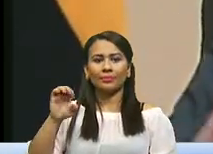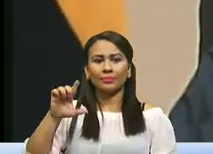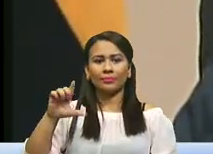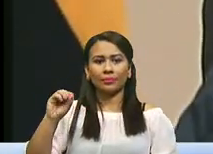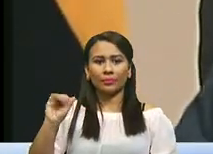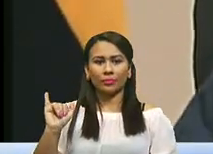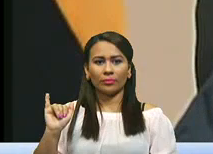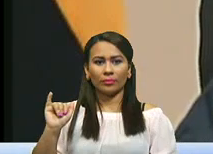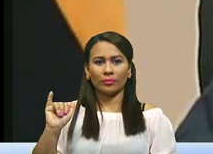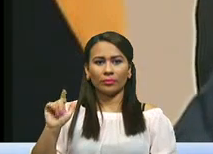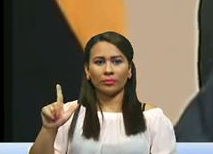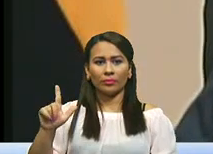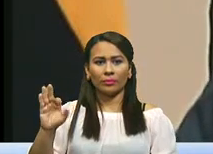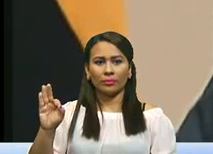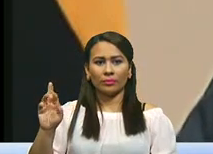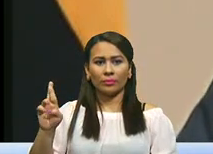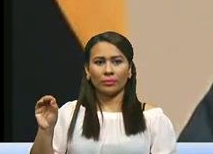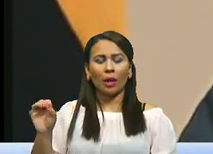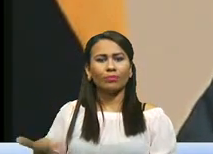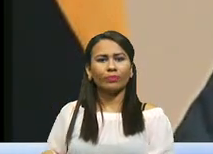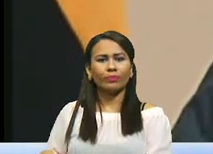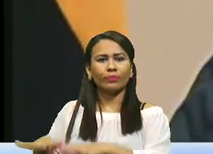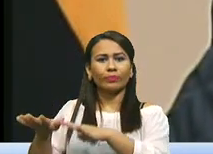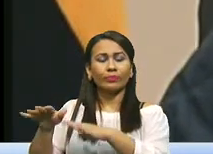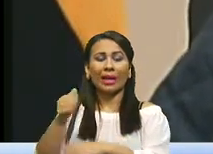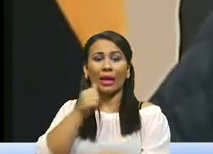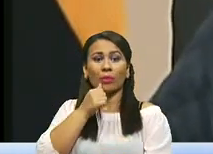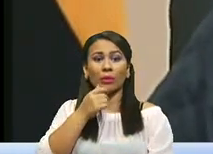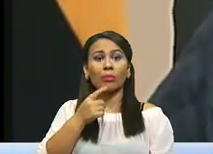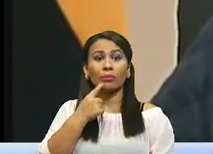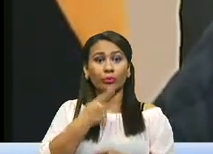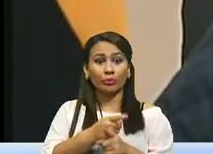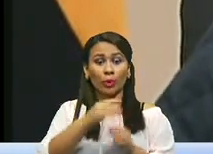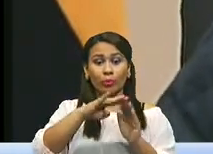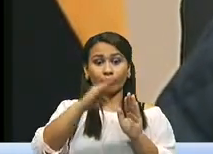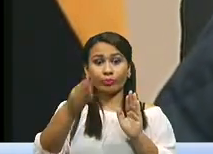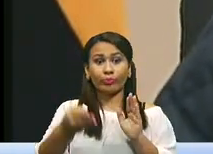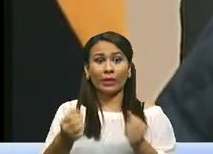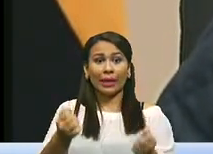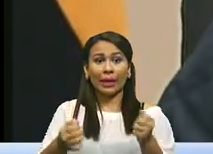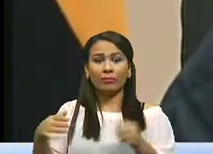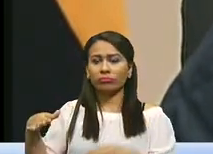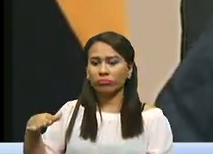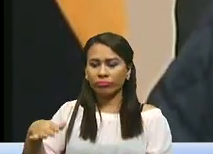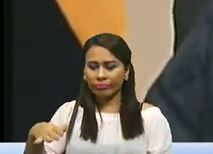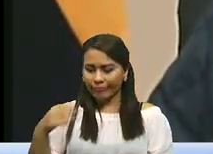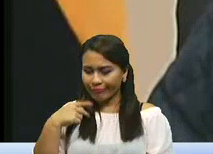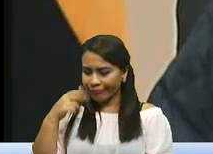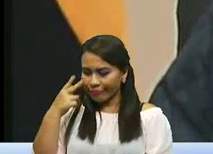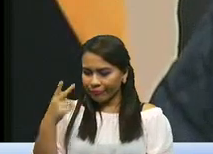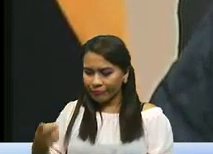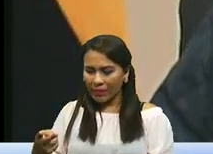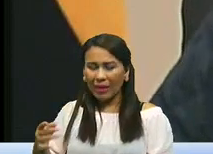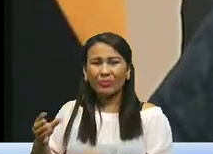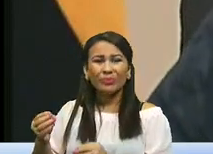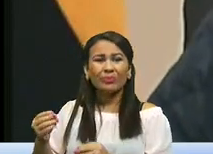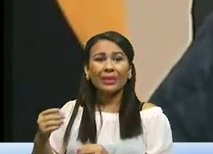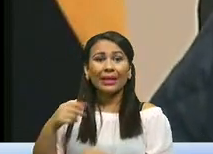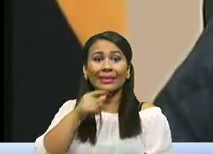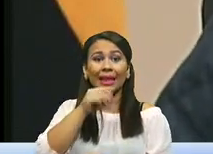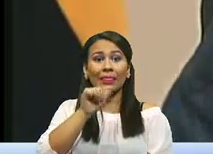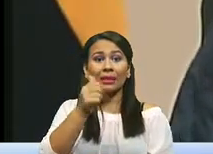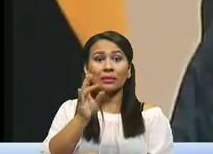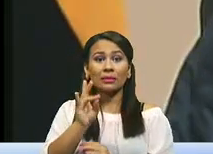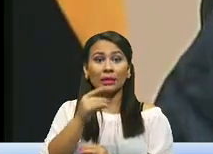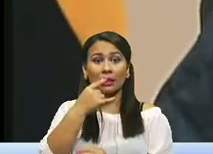acumulación de agua resultó afectada una furgoneta, se evacuó a 17 niños que estaban al interior de